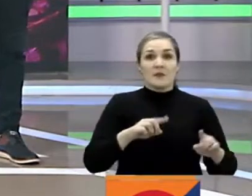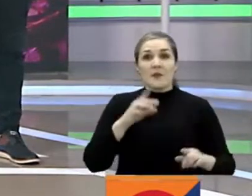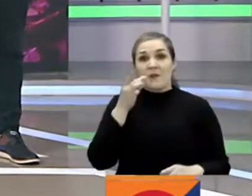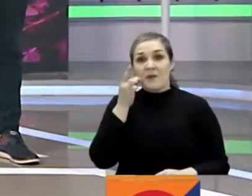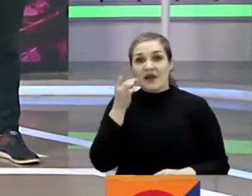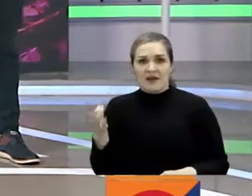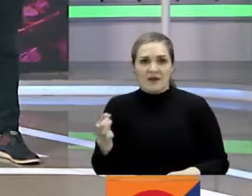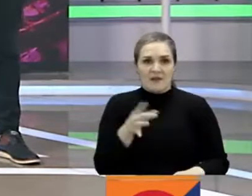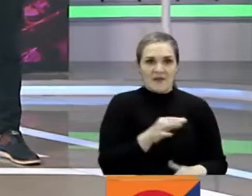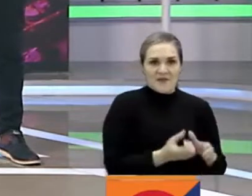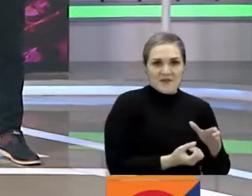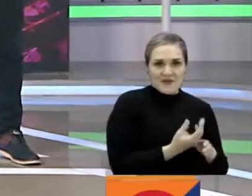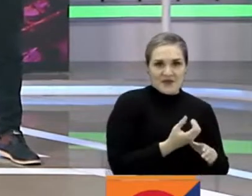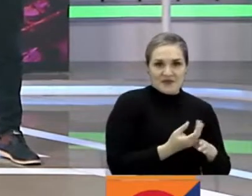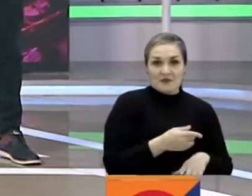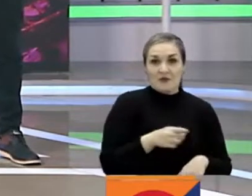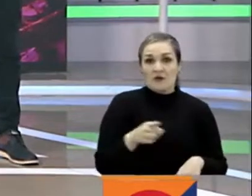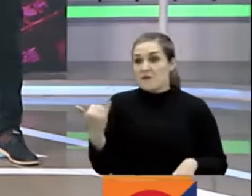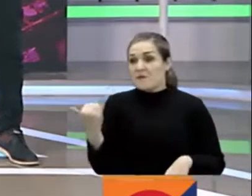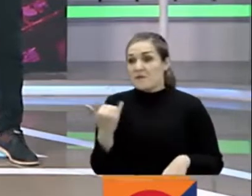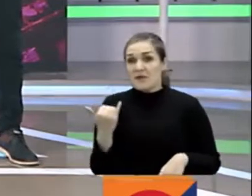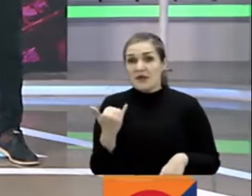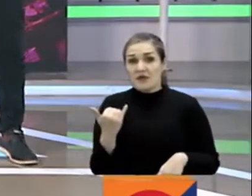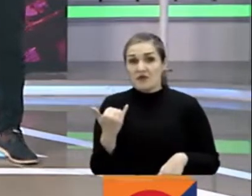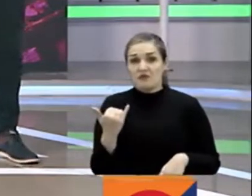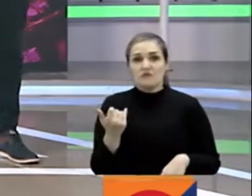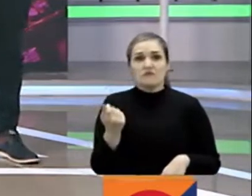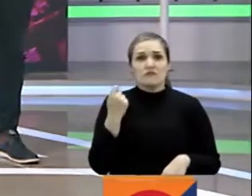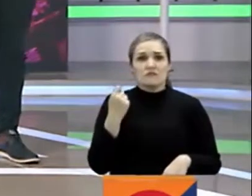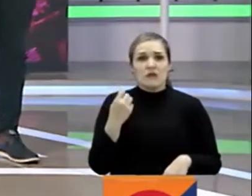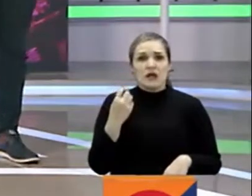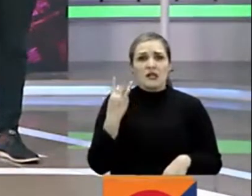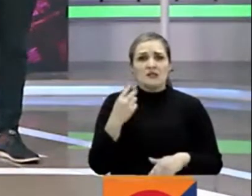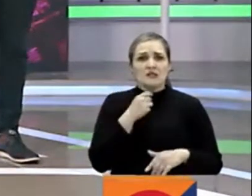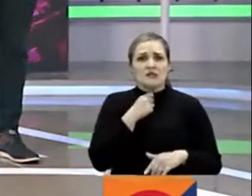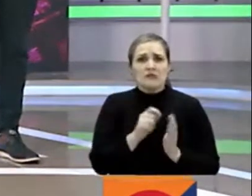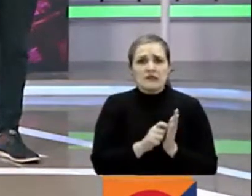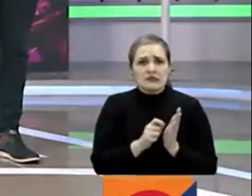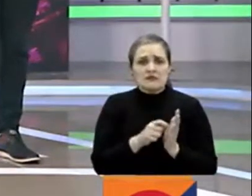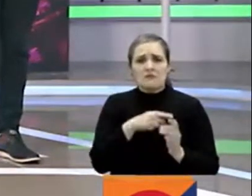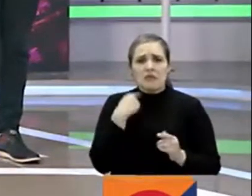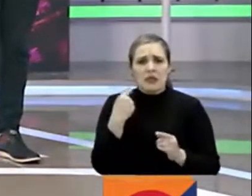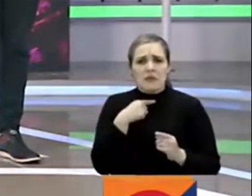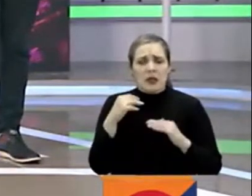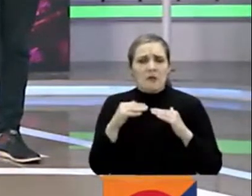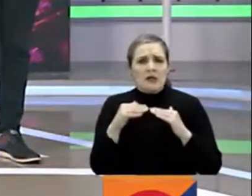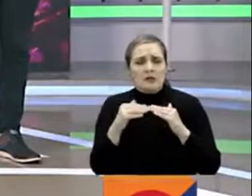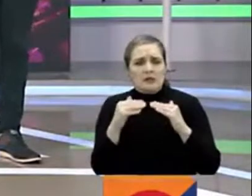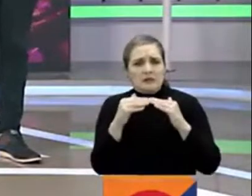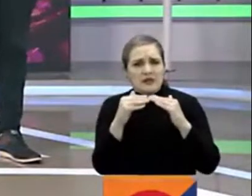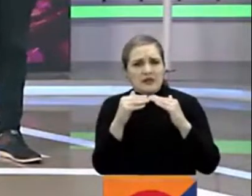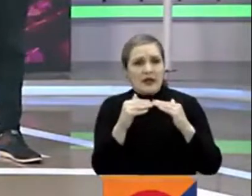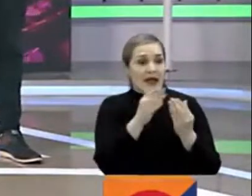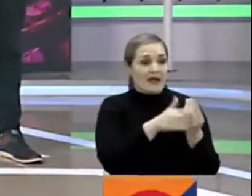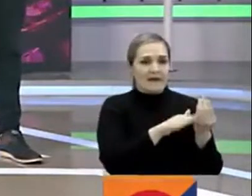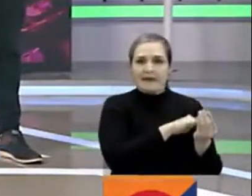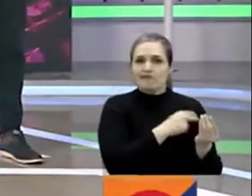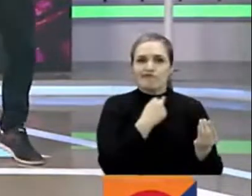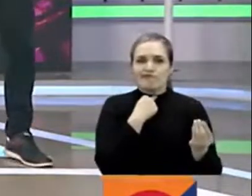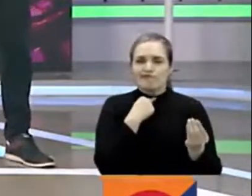al Pasto y Millonarios, ya suma 3 partidos sin ganar, no pudo frente a la Equidad. El resumen de goles aquí con Jimmy